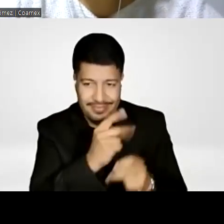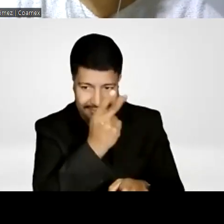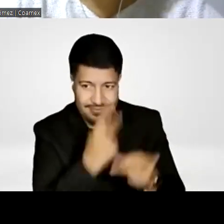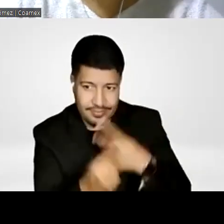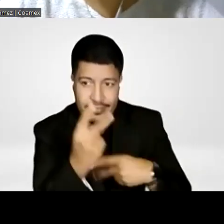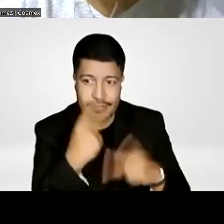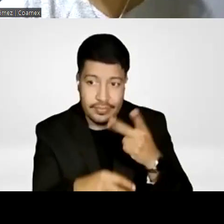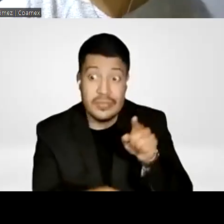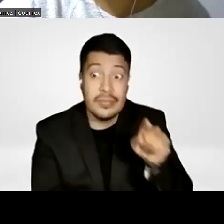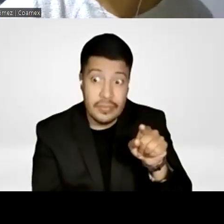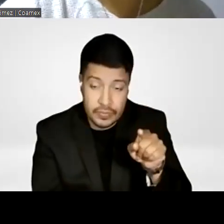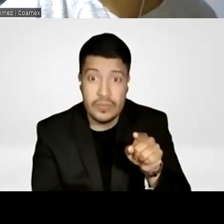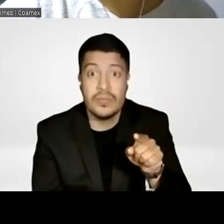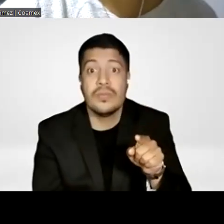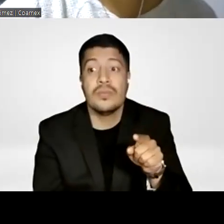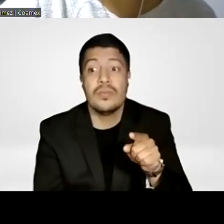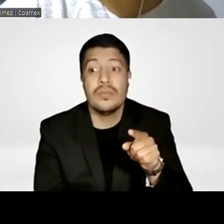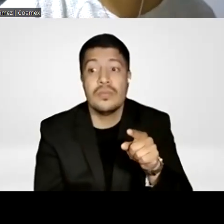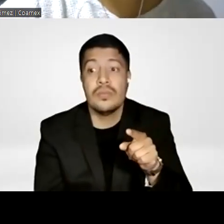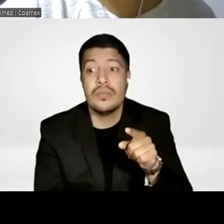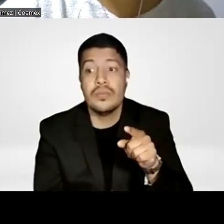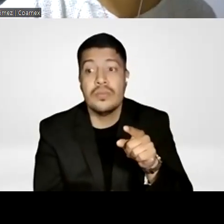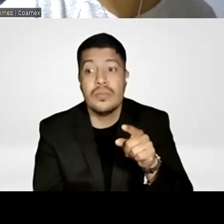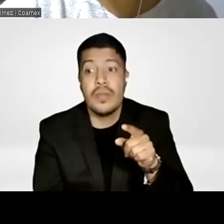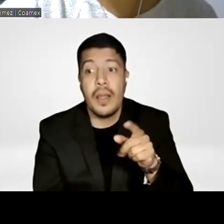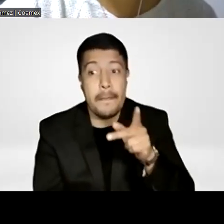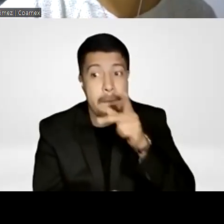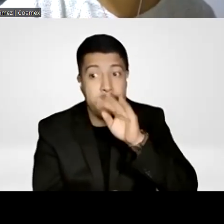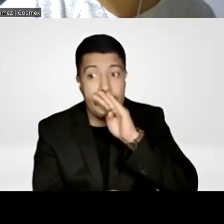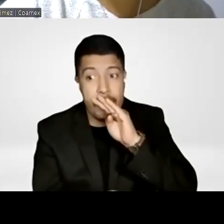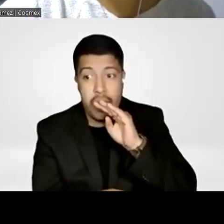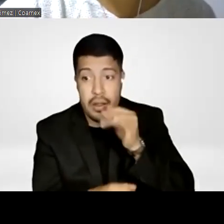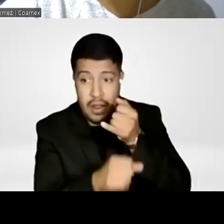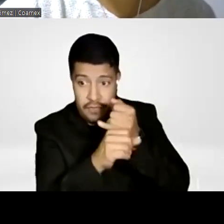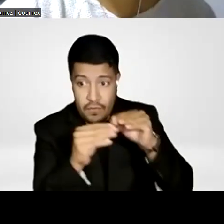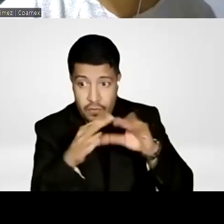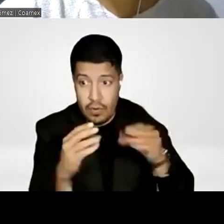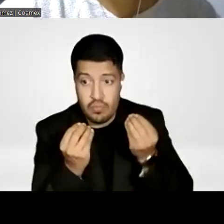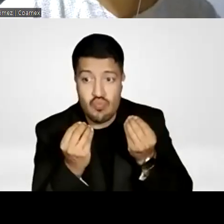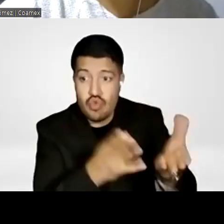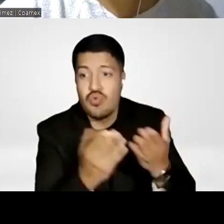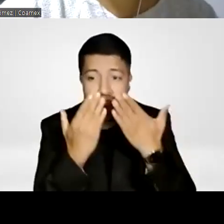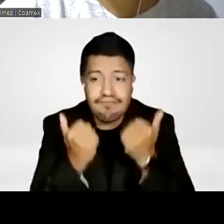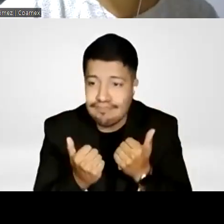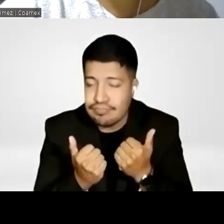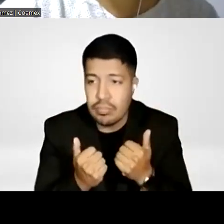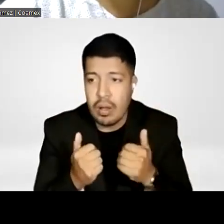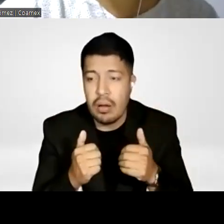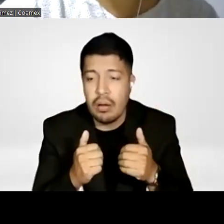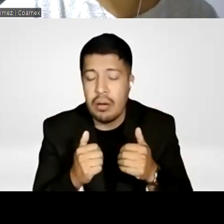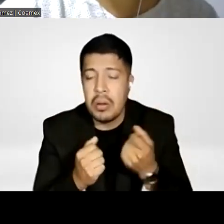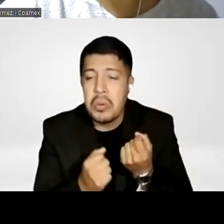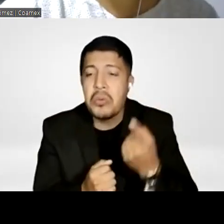como decían, la información no llega a los padres de familia muchas veces, o bien les cuesta aceptar que pueda haber